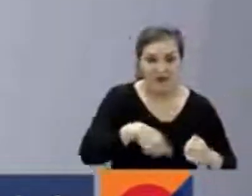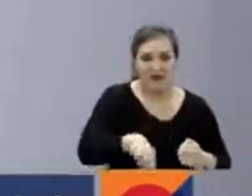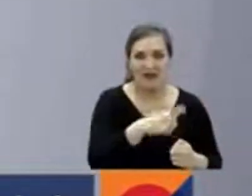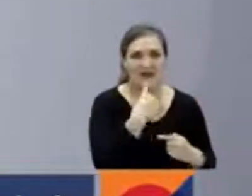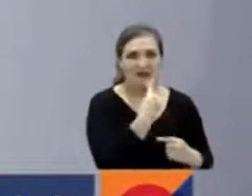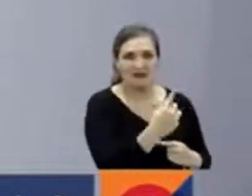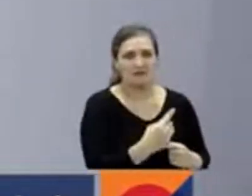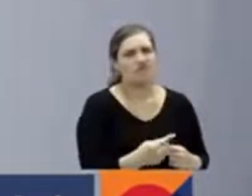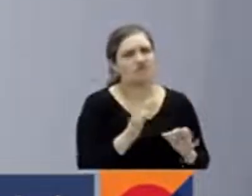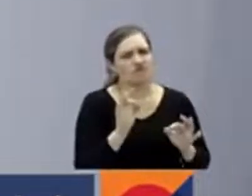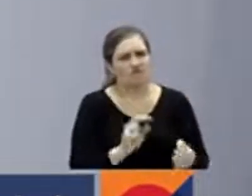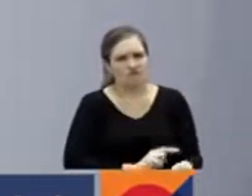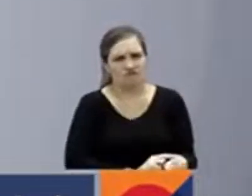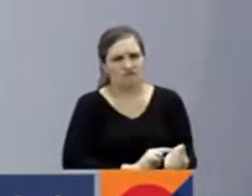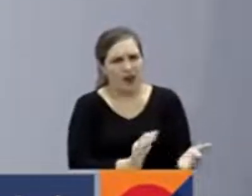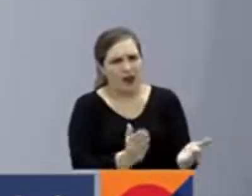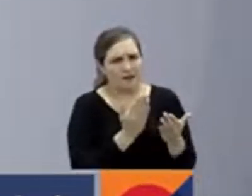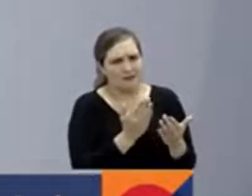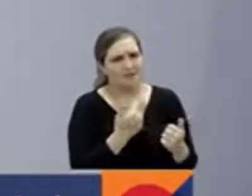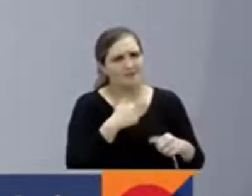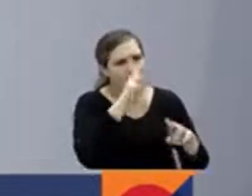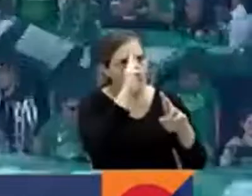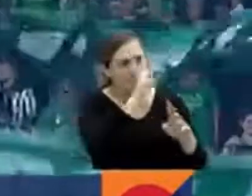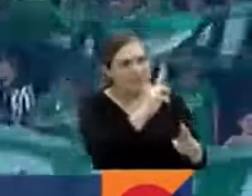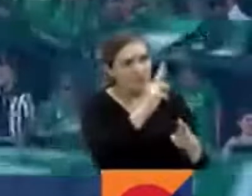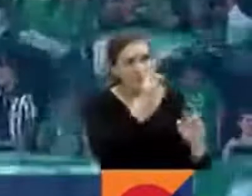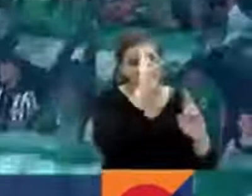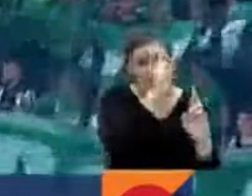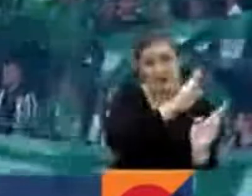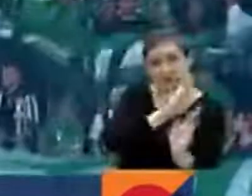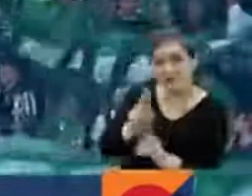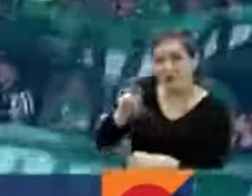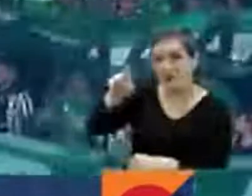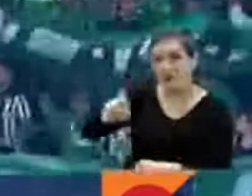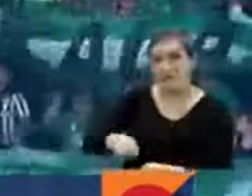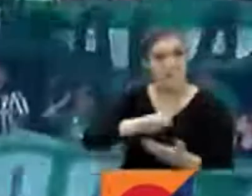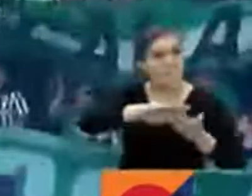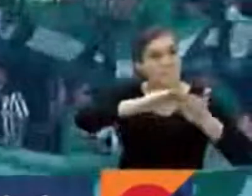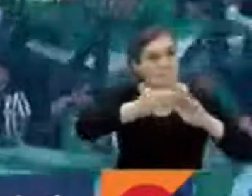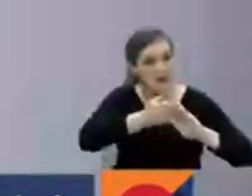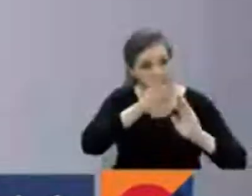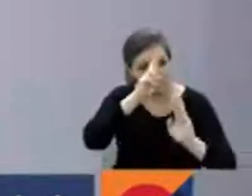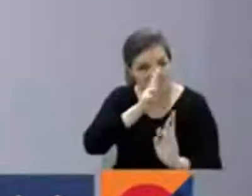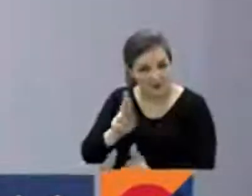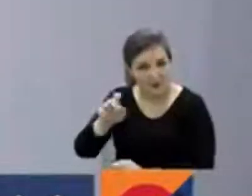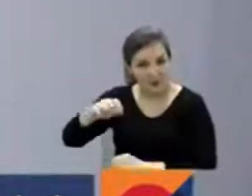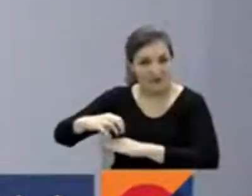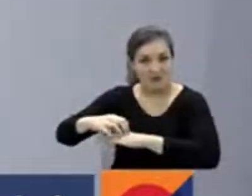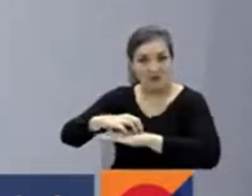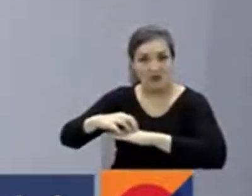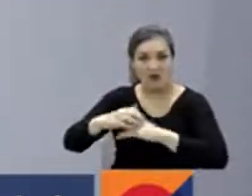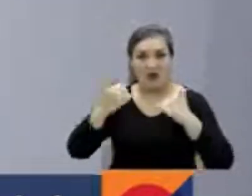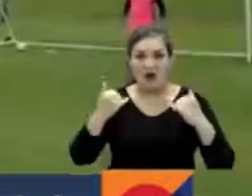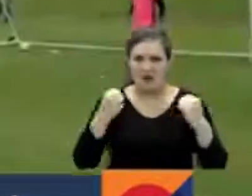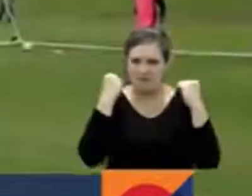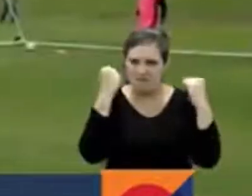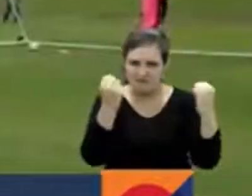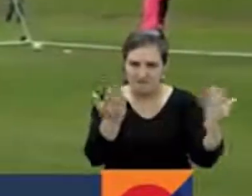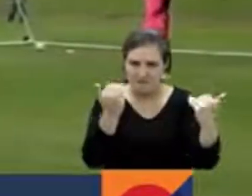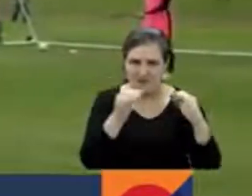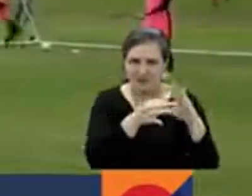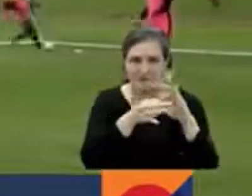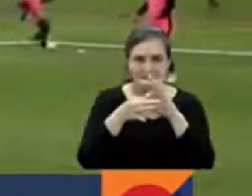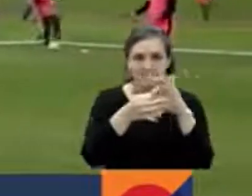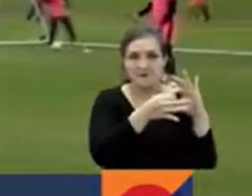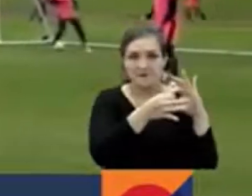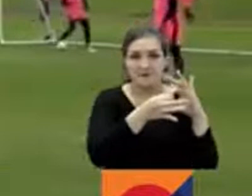hemos caracterizado siempre por respetar al equipo rival y así poder vivir una final en paz. Hoy más que nunca vamos todos juntos. Por